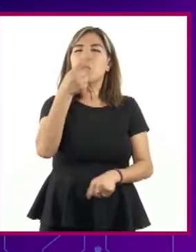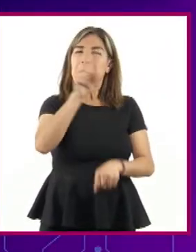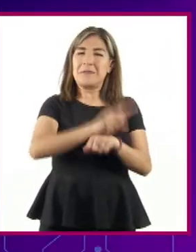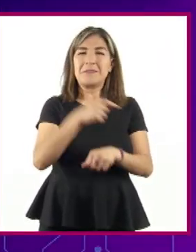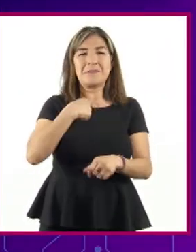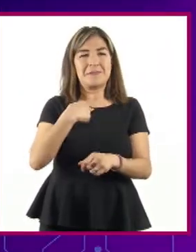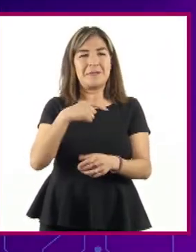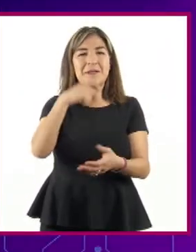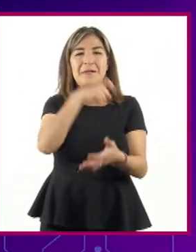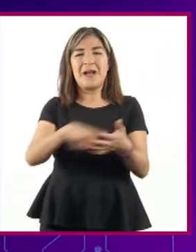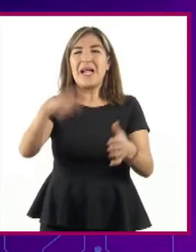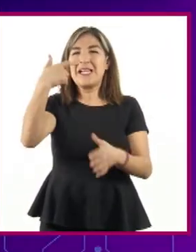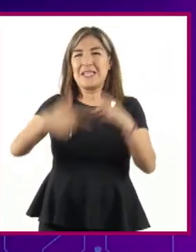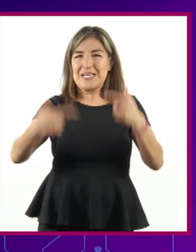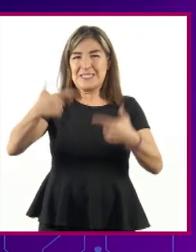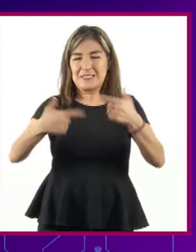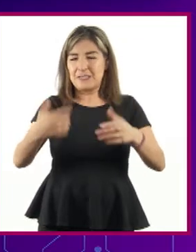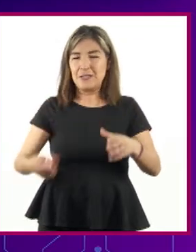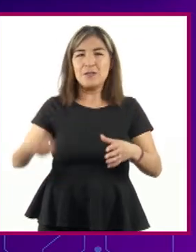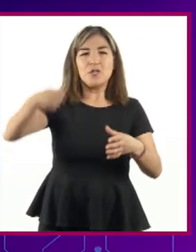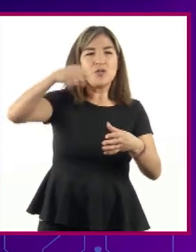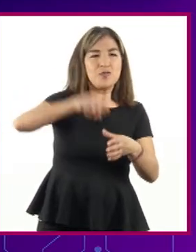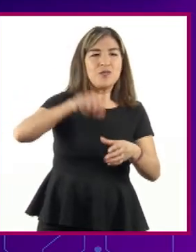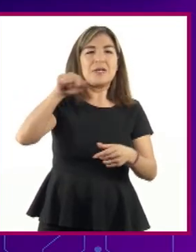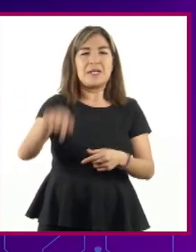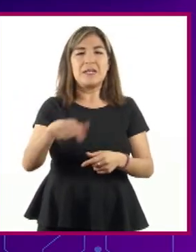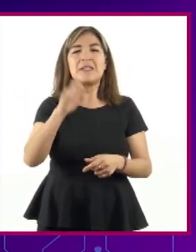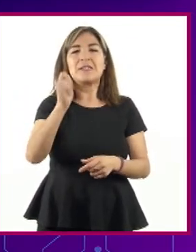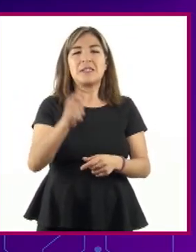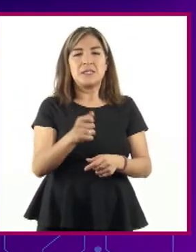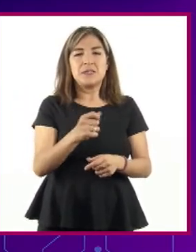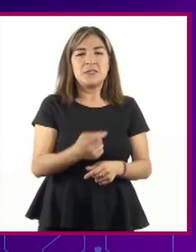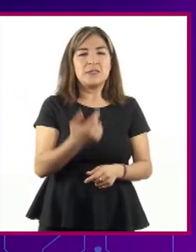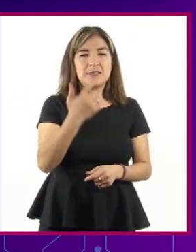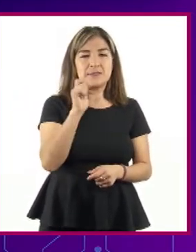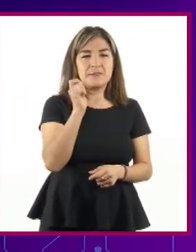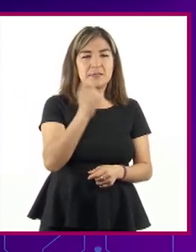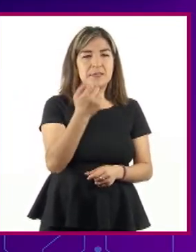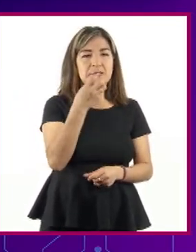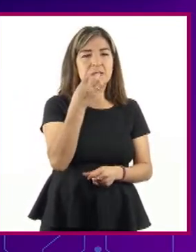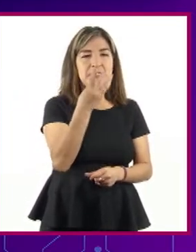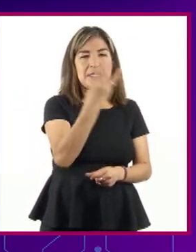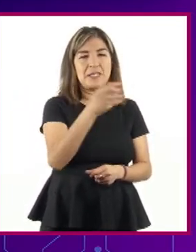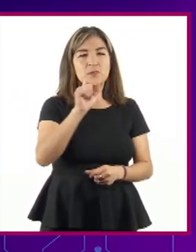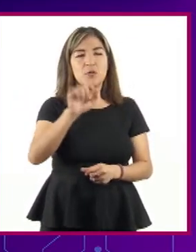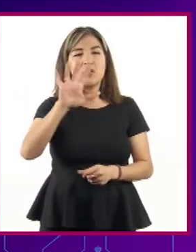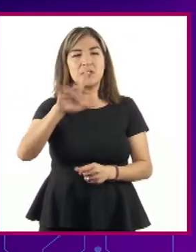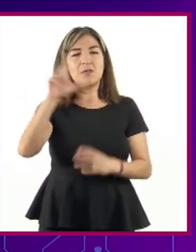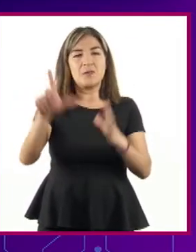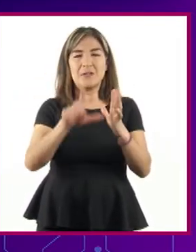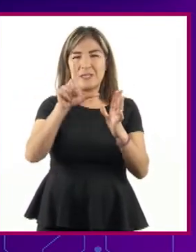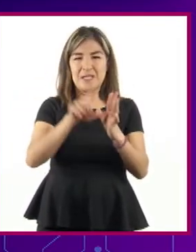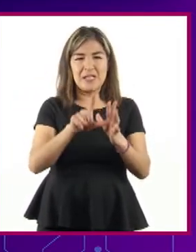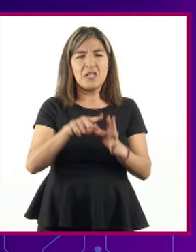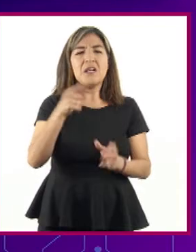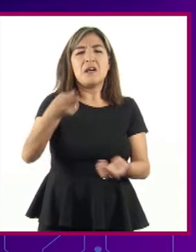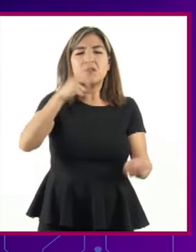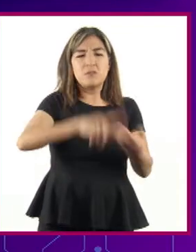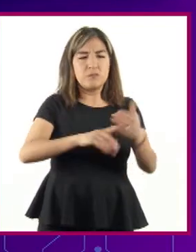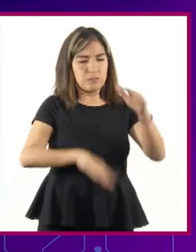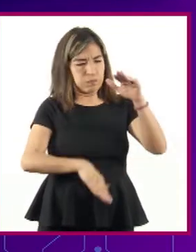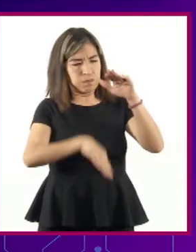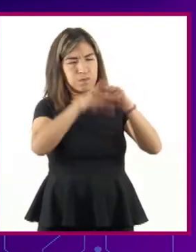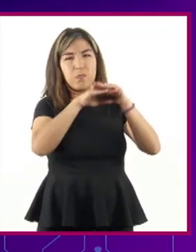una jarra con capacidad máxima de 3.5 litros. Si se llenó a 3/5 partes de su capacidad, ¿qué cantidad de